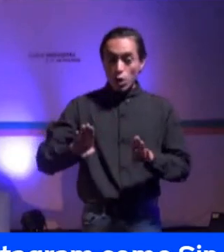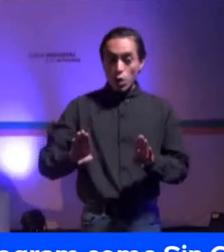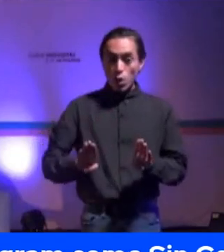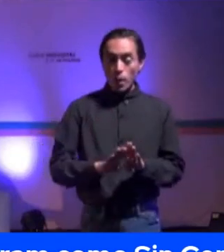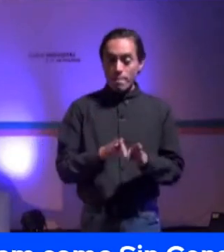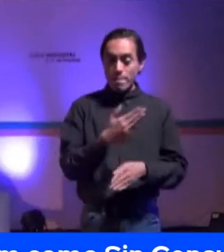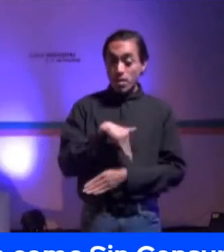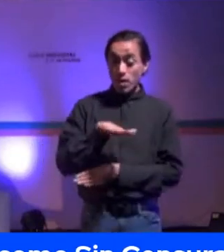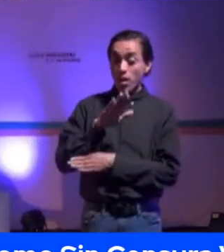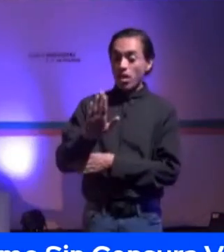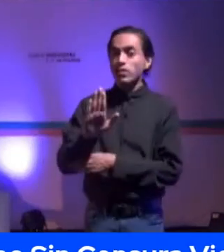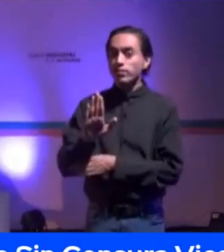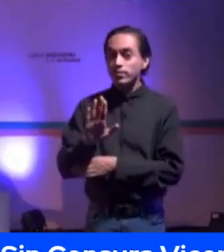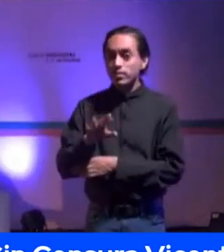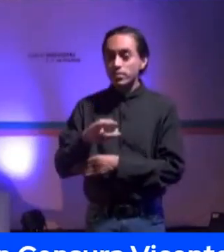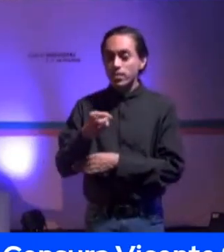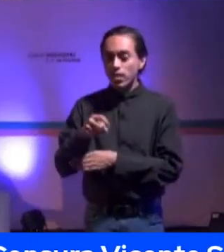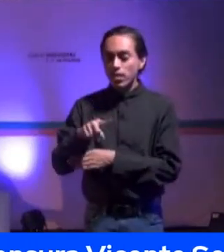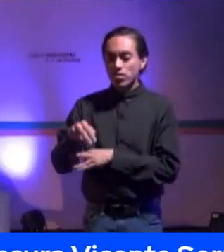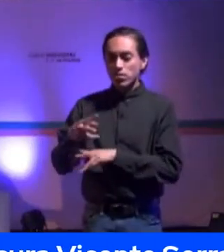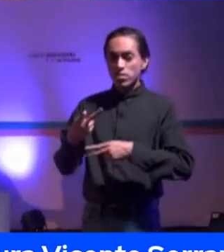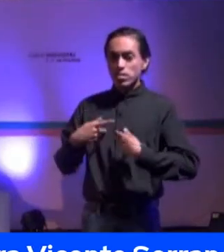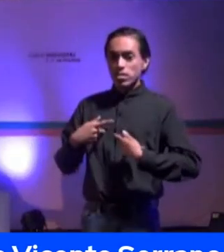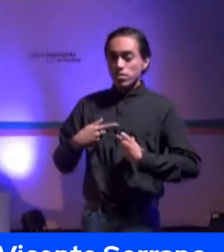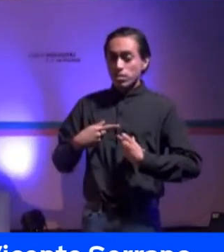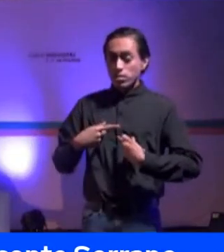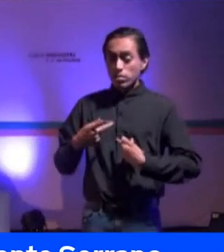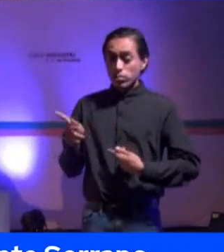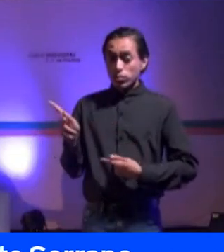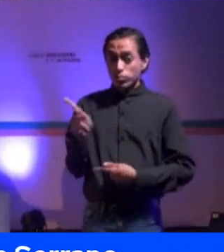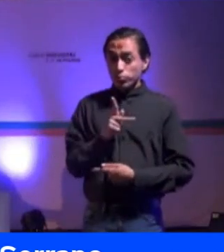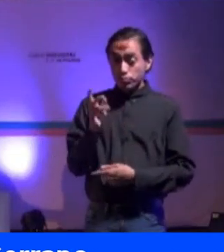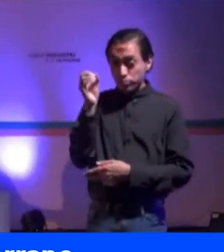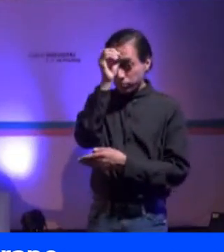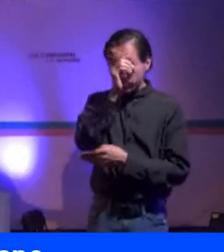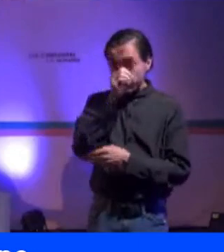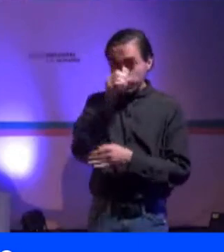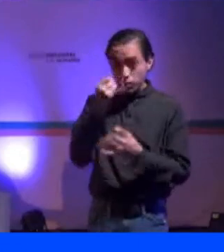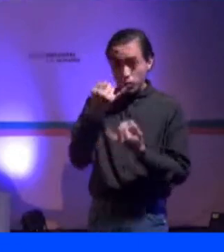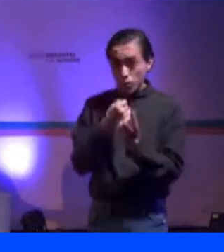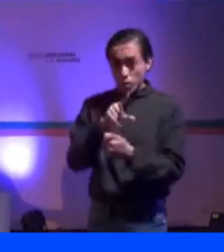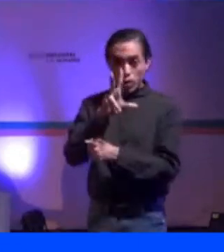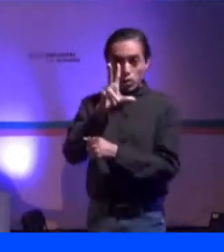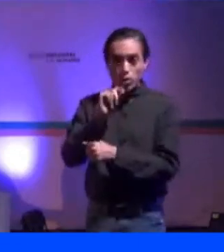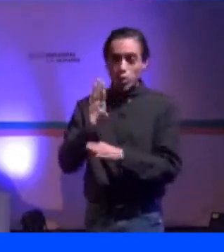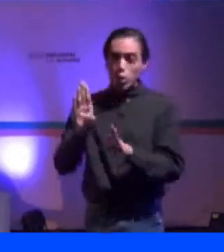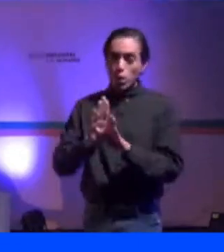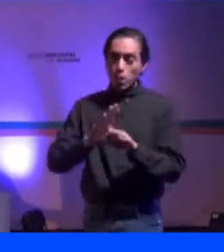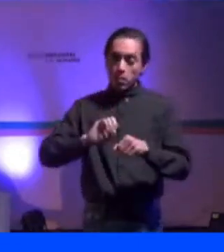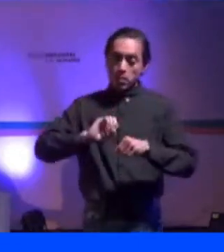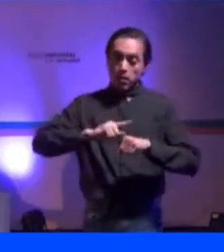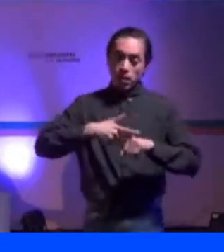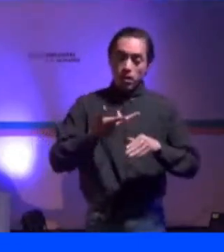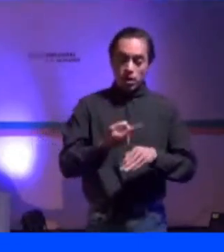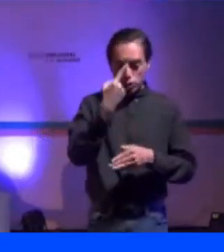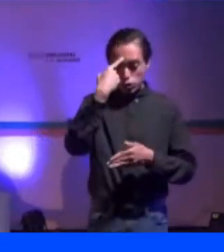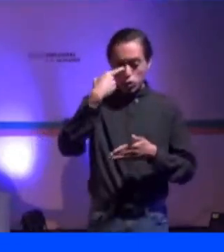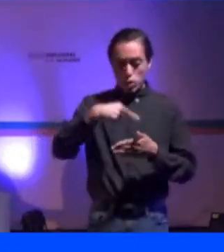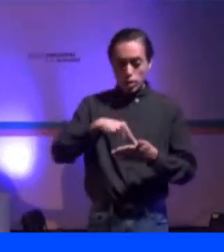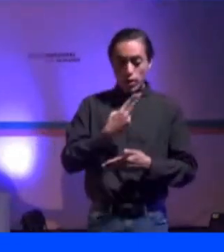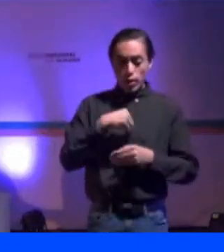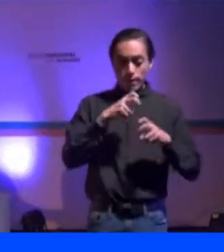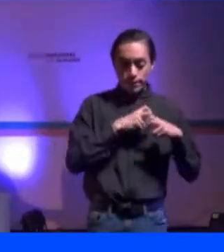contra aquel que no piensa como nosotros, como sí la hemos recibido. Creo que aquí los que estamos